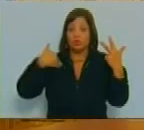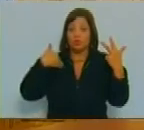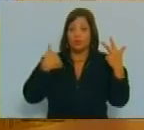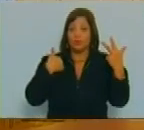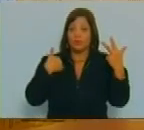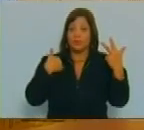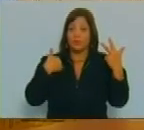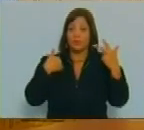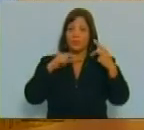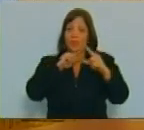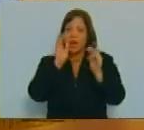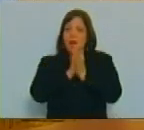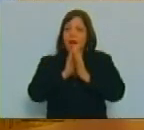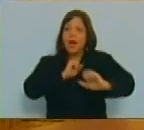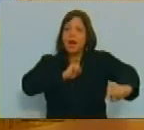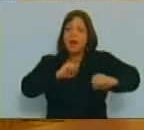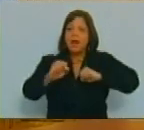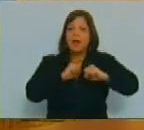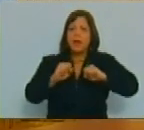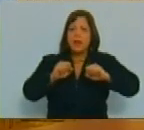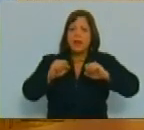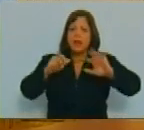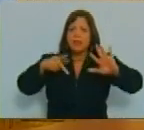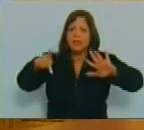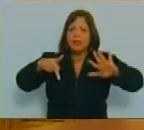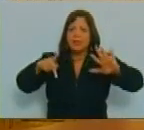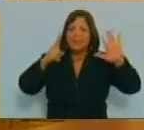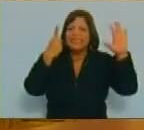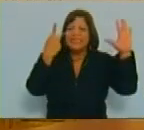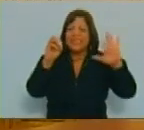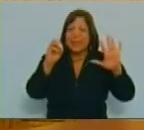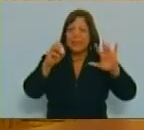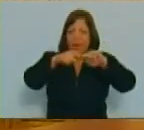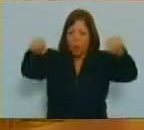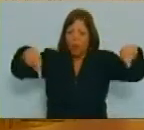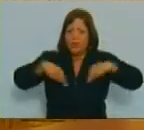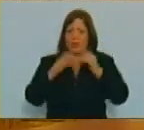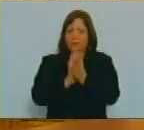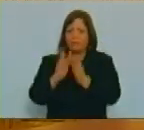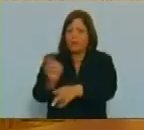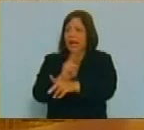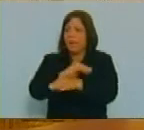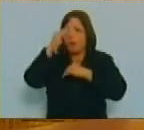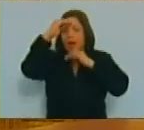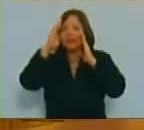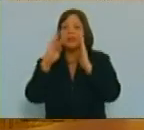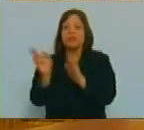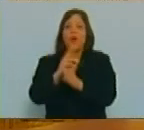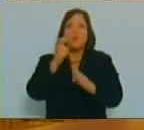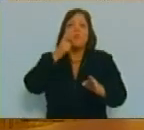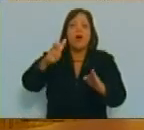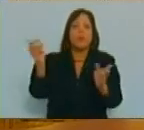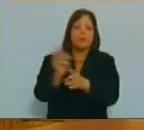definimos inmediatamente en 15 parroquias 60 cuadrantes para la atención al pueblo